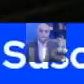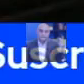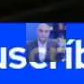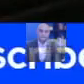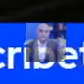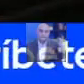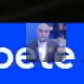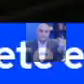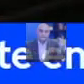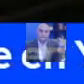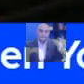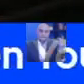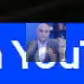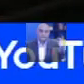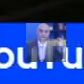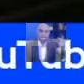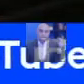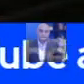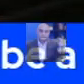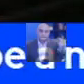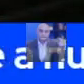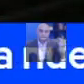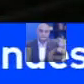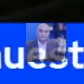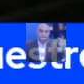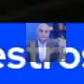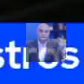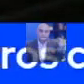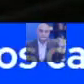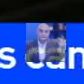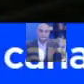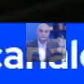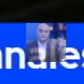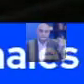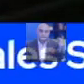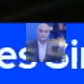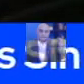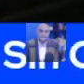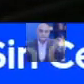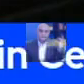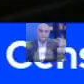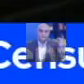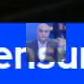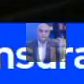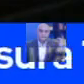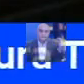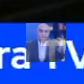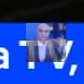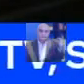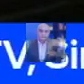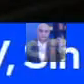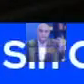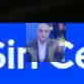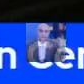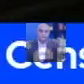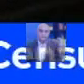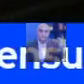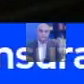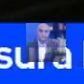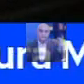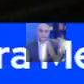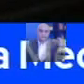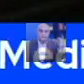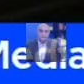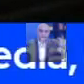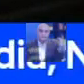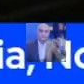para Cínicos, donde intentamos presentar noticias, pero no solamente eso, sino desmenuzársela, qué es lo que la mayoría